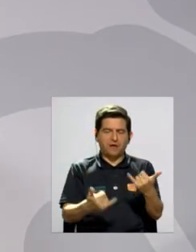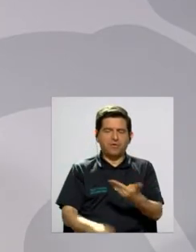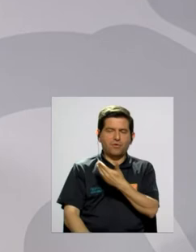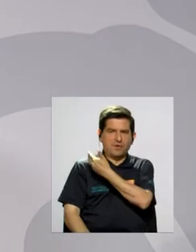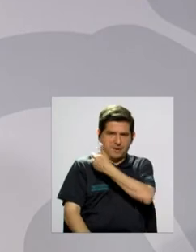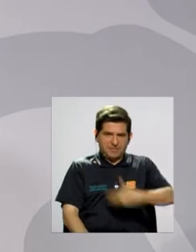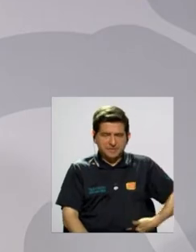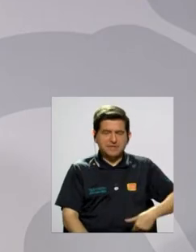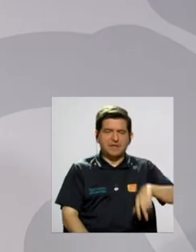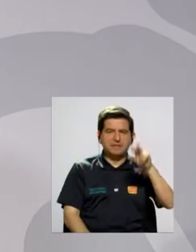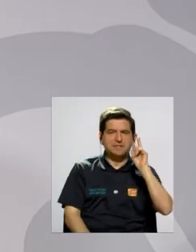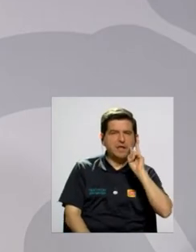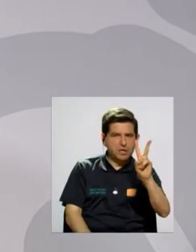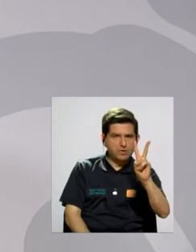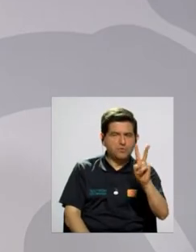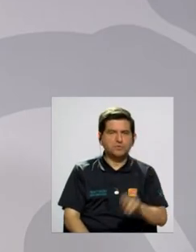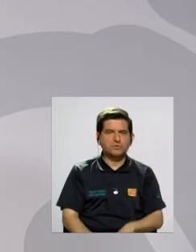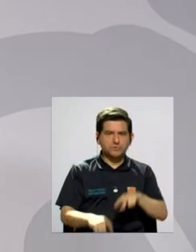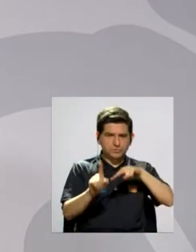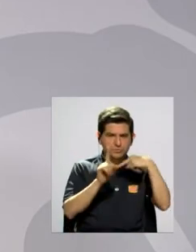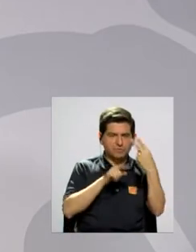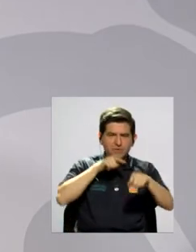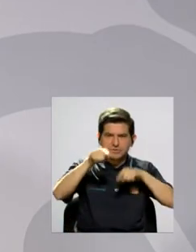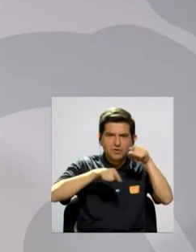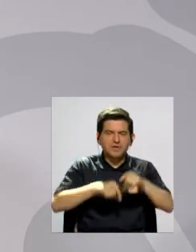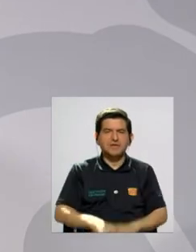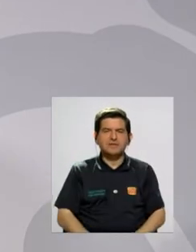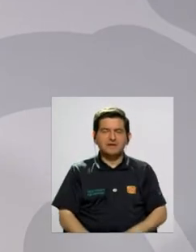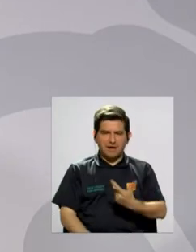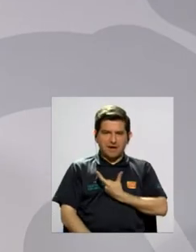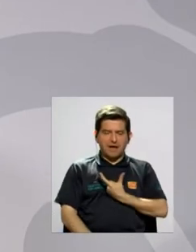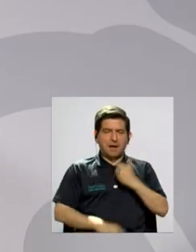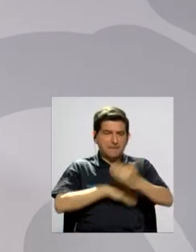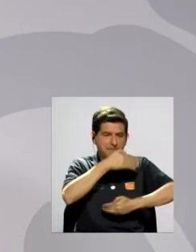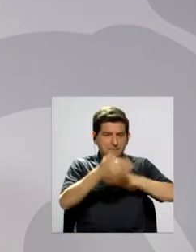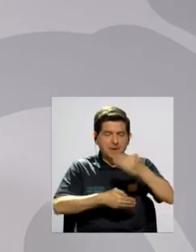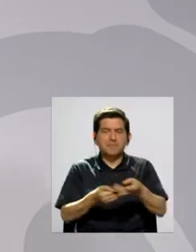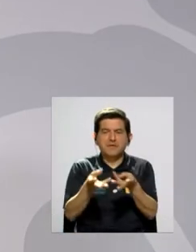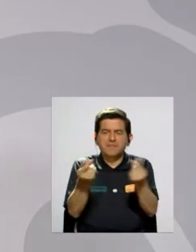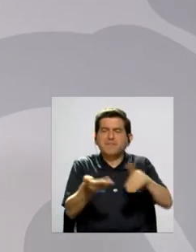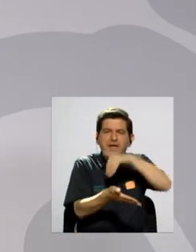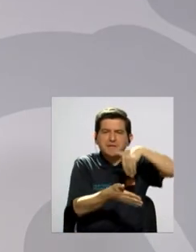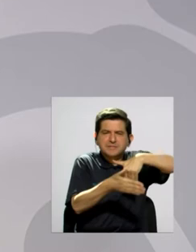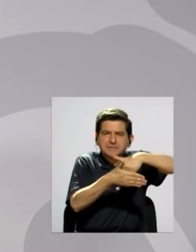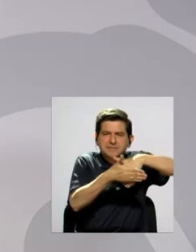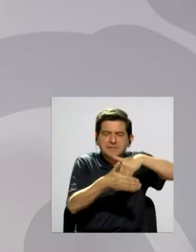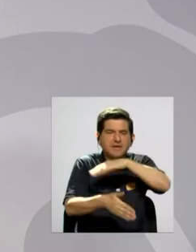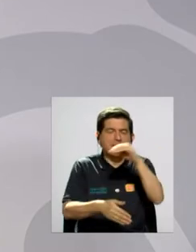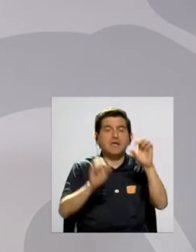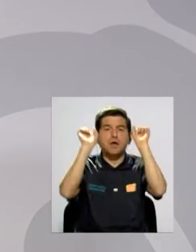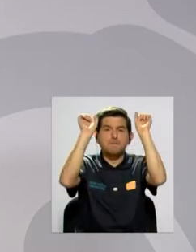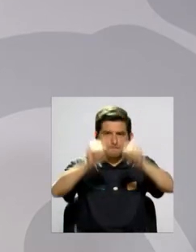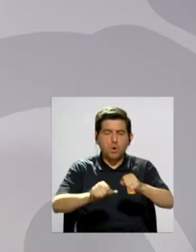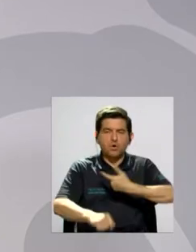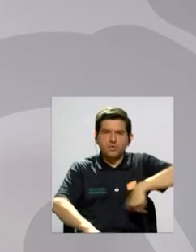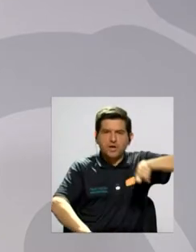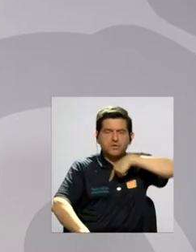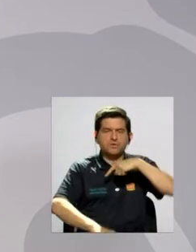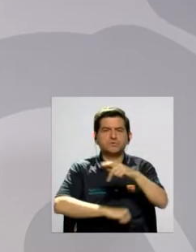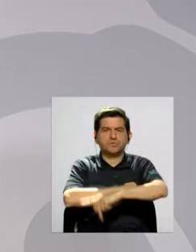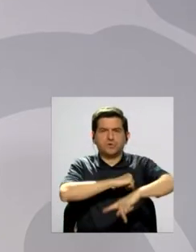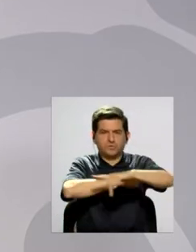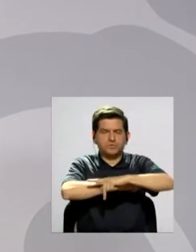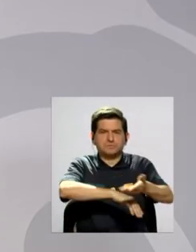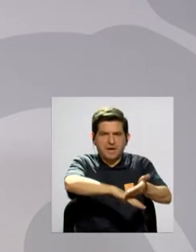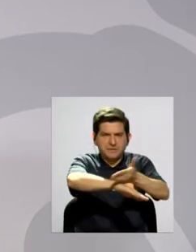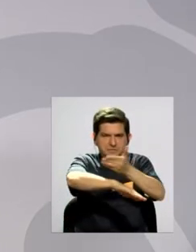y dos, fundamental una mirada crítica hacia las alcaldías para esos procesos de desentrabamiento y, por supuesto, para poder hacer país. Carlos